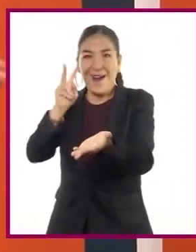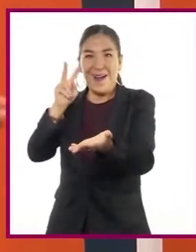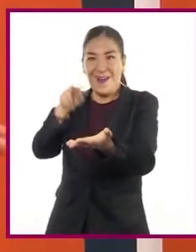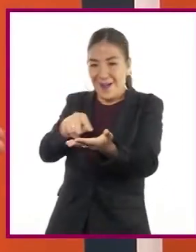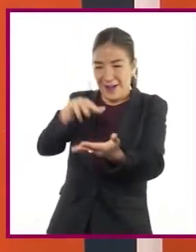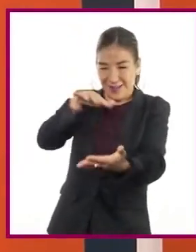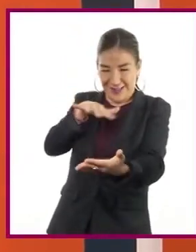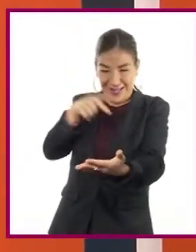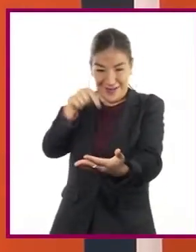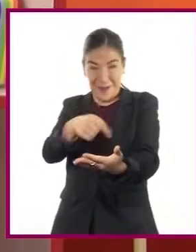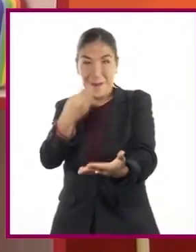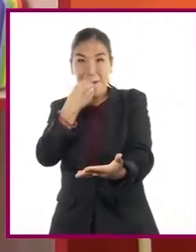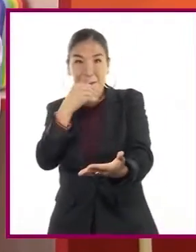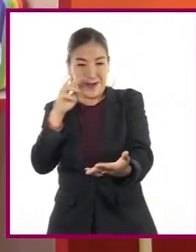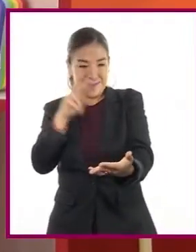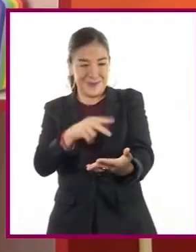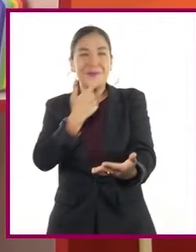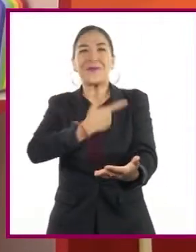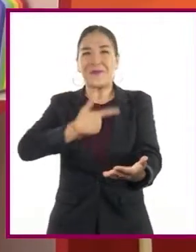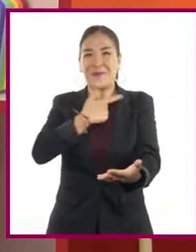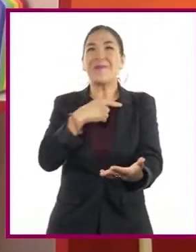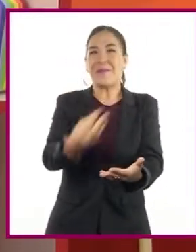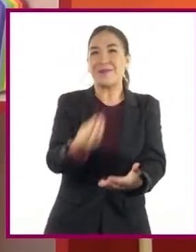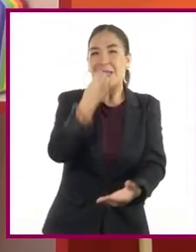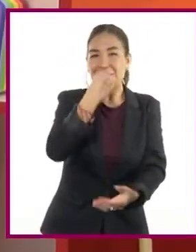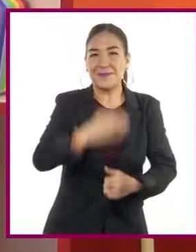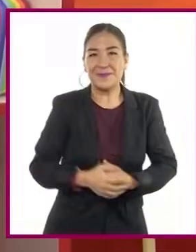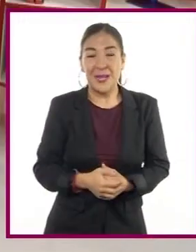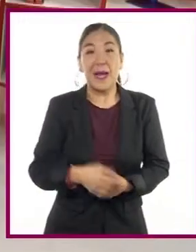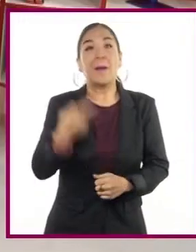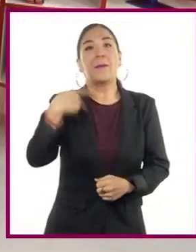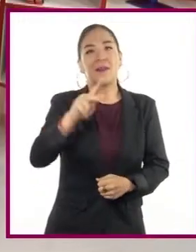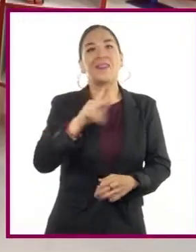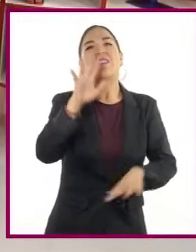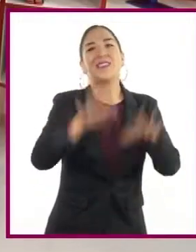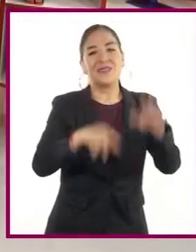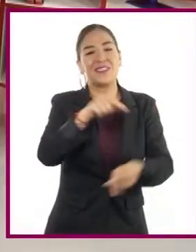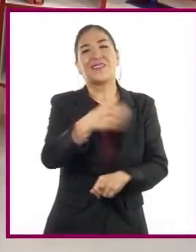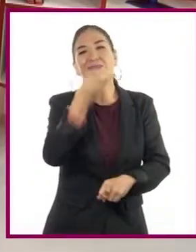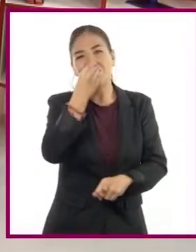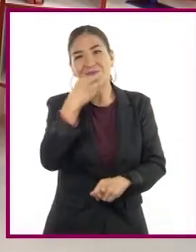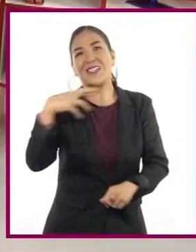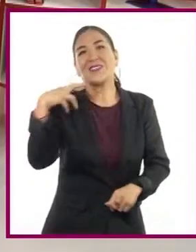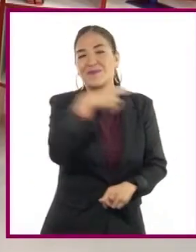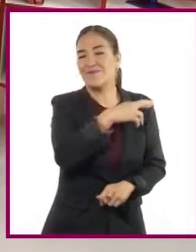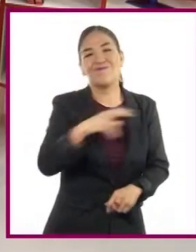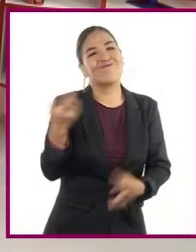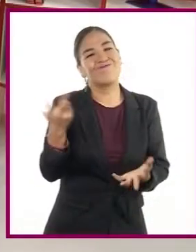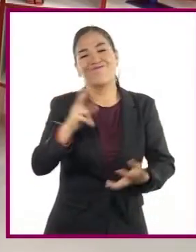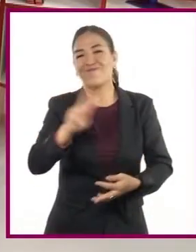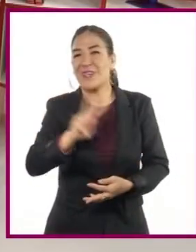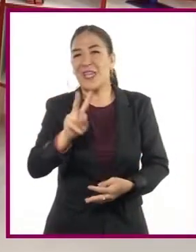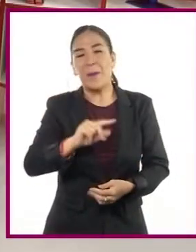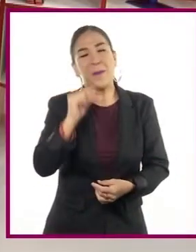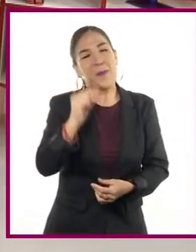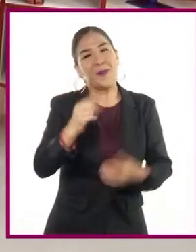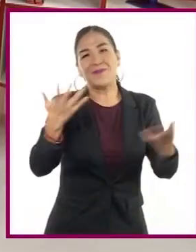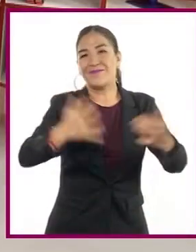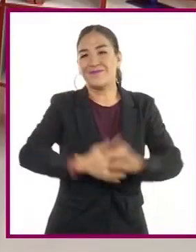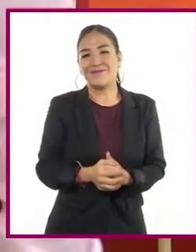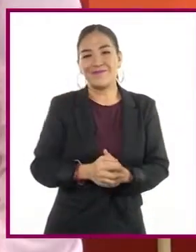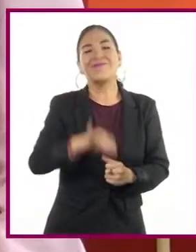con tal de que se lo comieran. Aunque debo confesar que a veces era comida rápida y poco nutritiva.